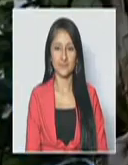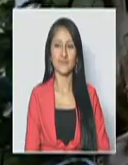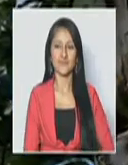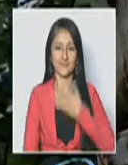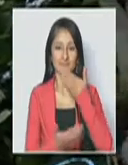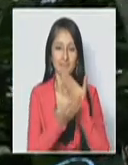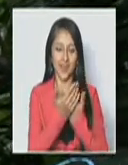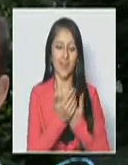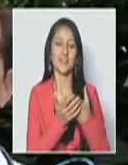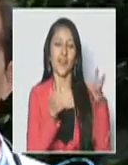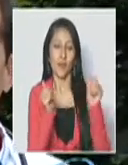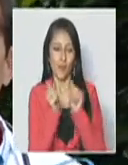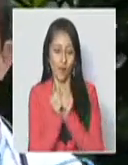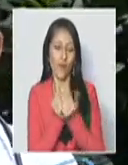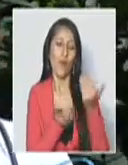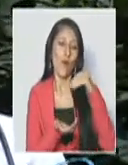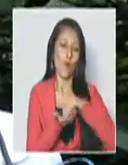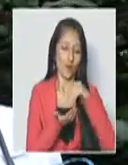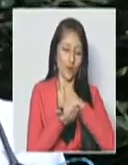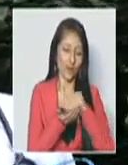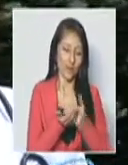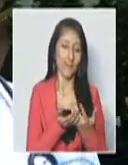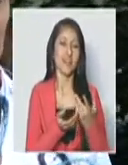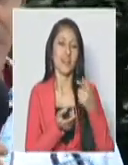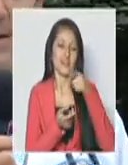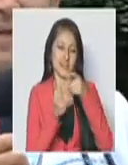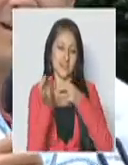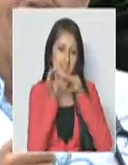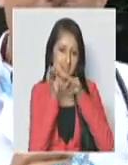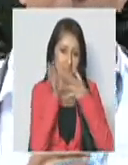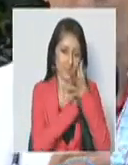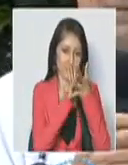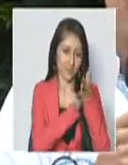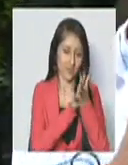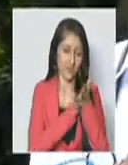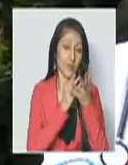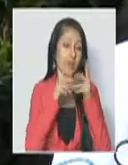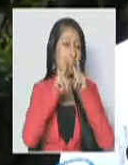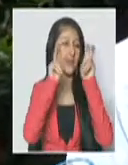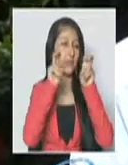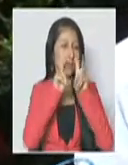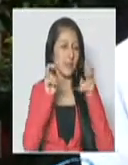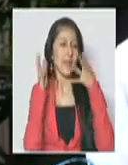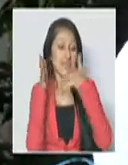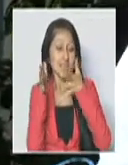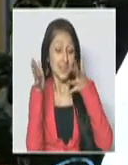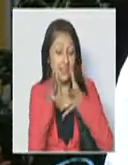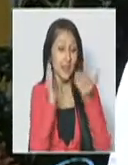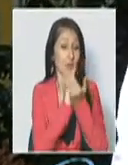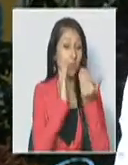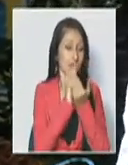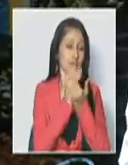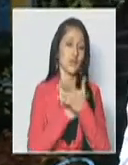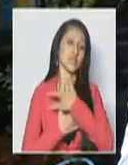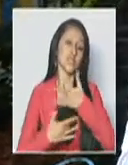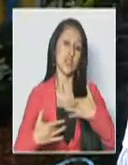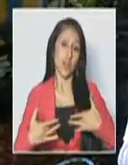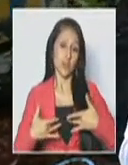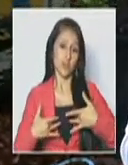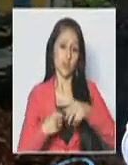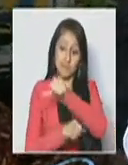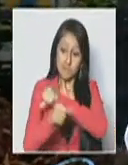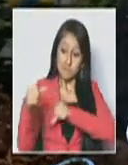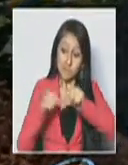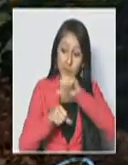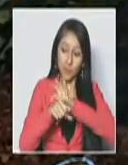muchas gracias por estar nuevamente con nosotros en una nueva edición de conexión vital un programa de educación y de prevención en salud que no pretende reemplazar